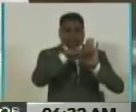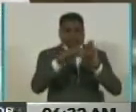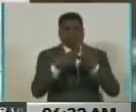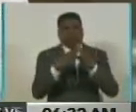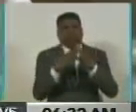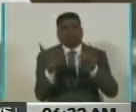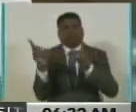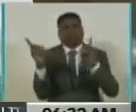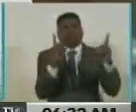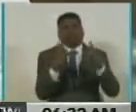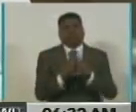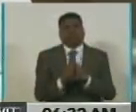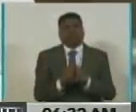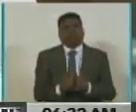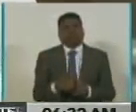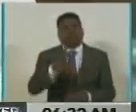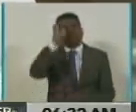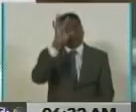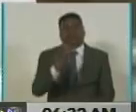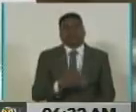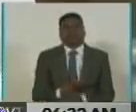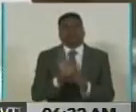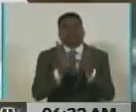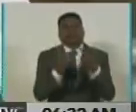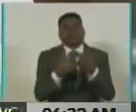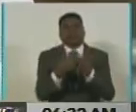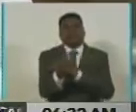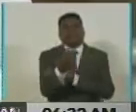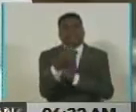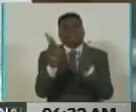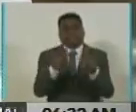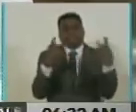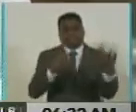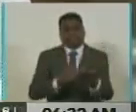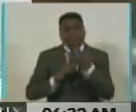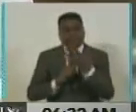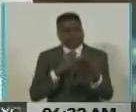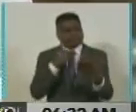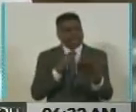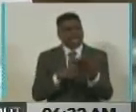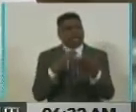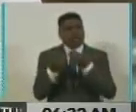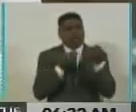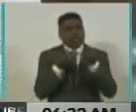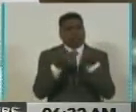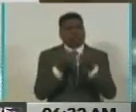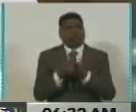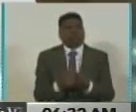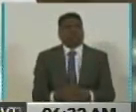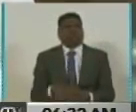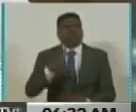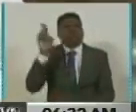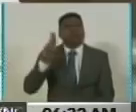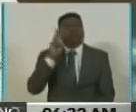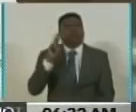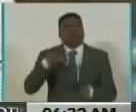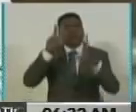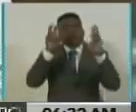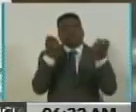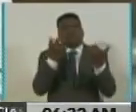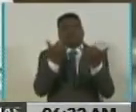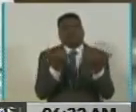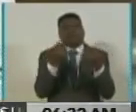entre ambos sectores. Barry Cartaya nos, sí, tiene algunas publicaciones en la prensa para entrar a este tema de cómo fue manipulado o cómo fue utilizado el tema del diálogo